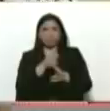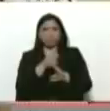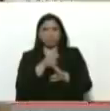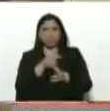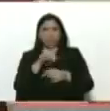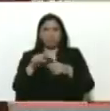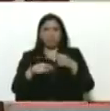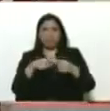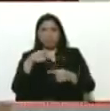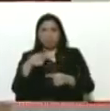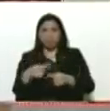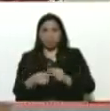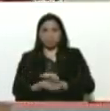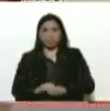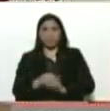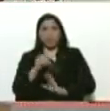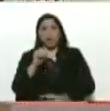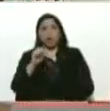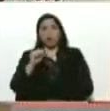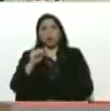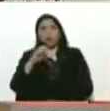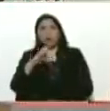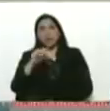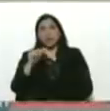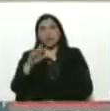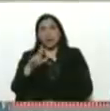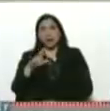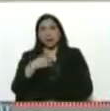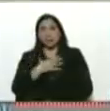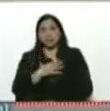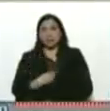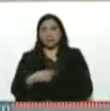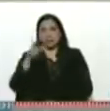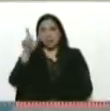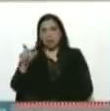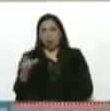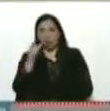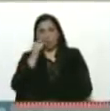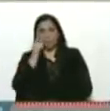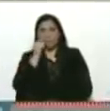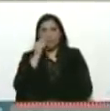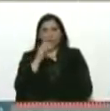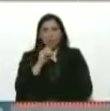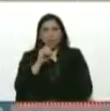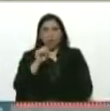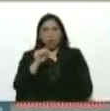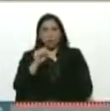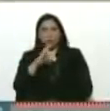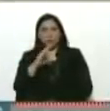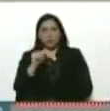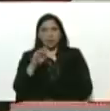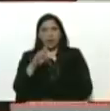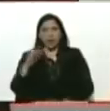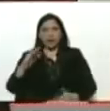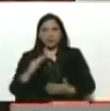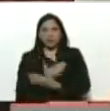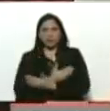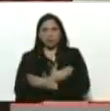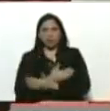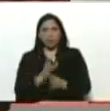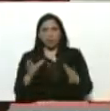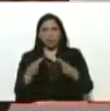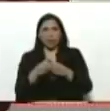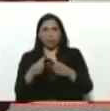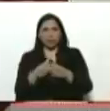Luego vino Oscar Pérez, tristemente célebre Oscar Pérez, que asaltó un comando de la Guardia en la Gureta de la